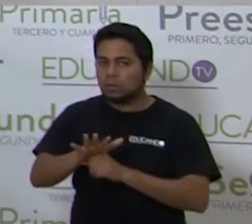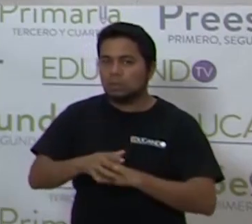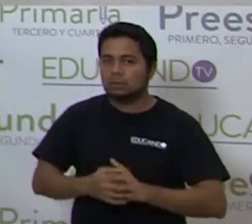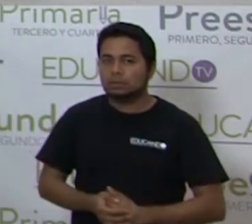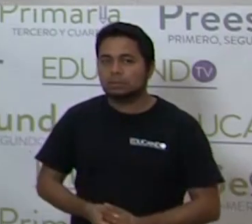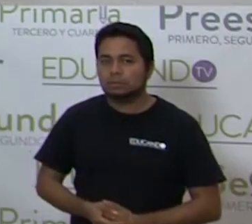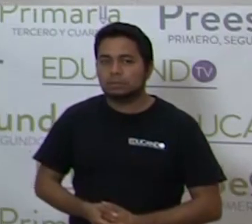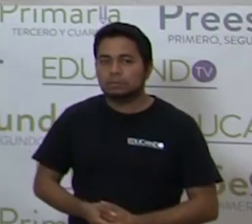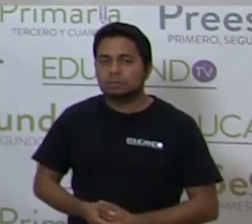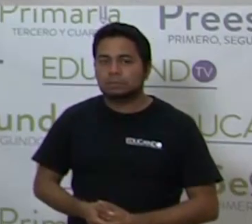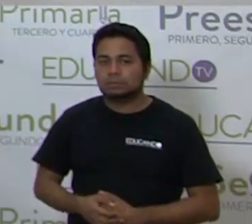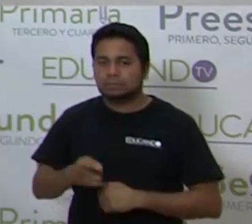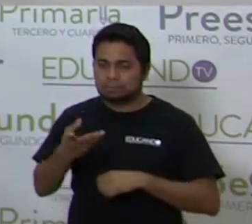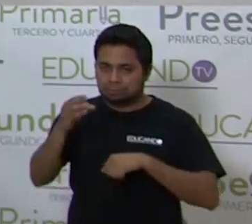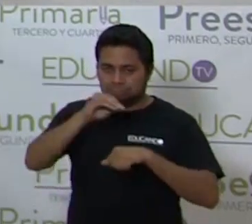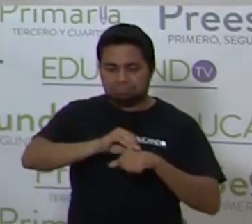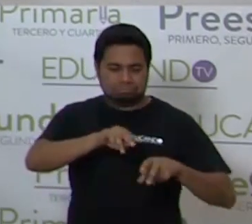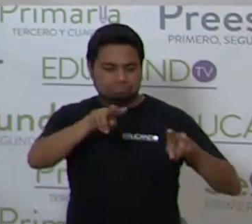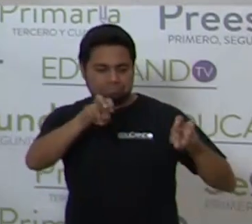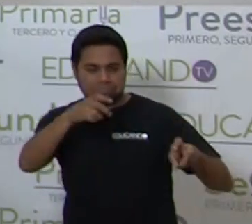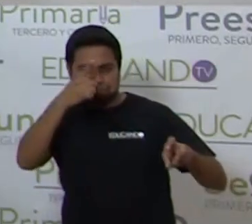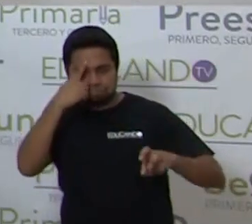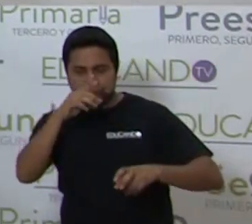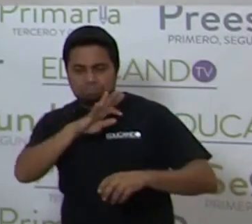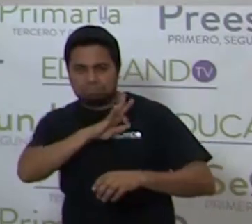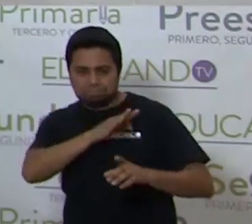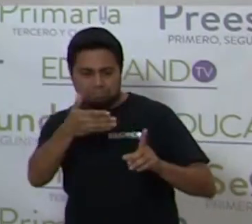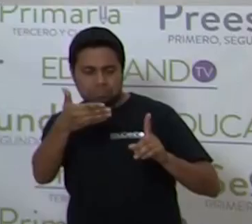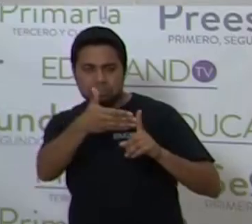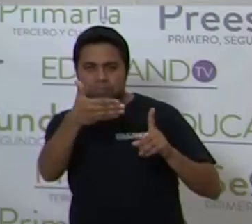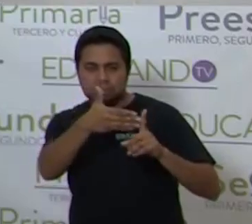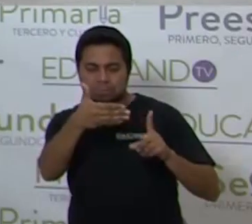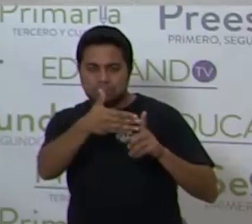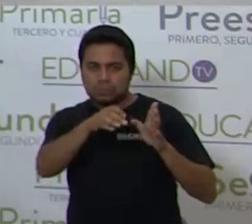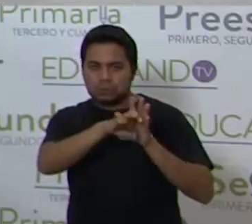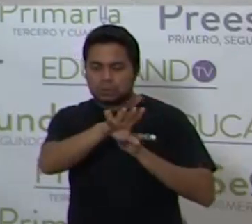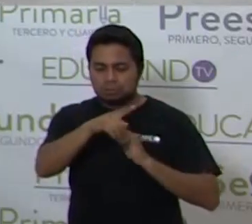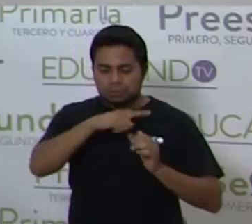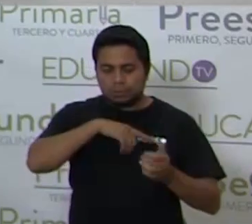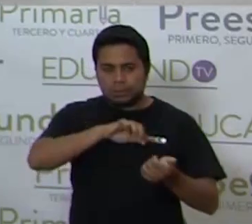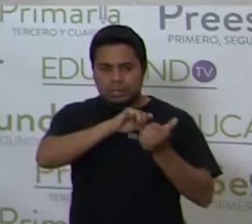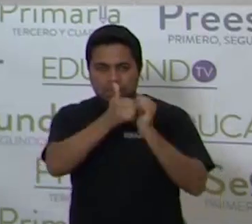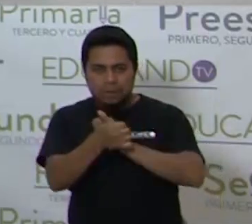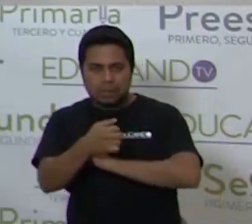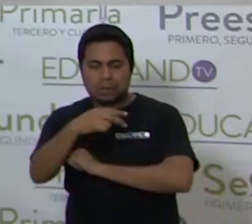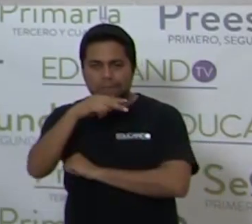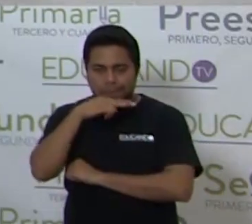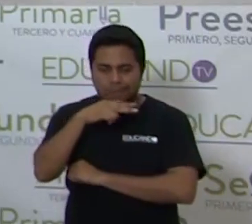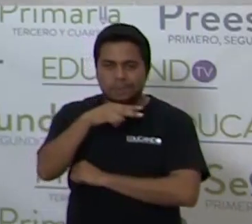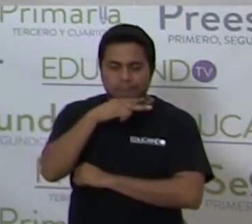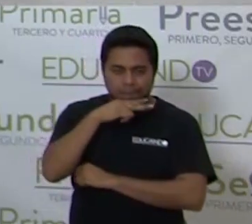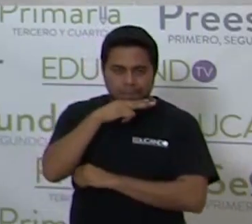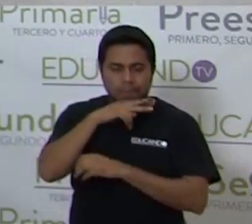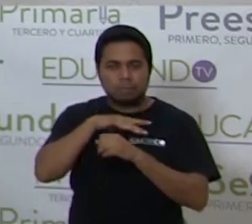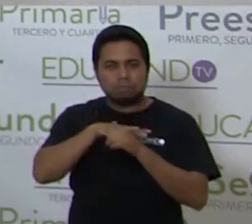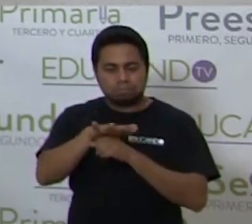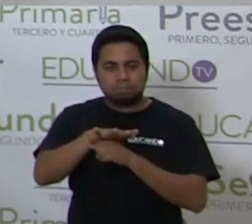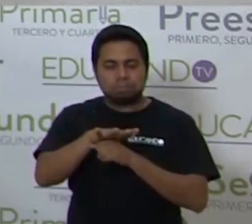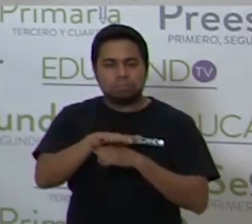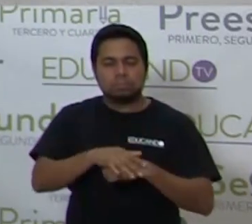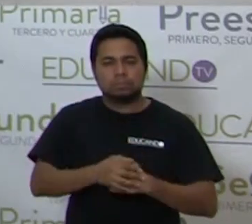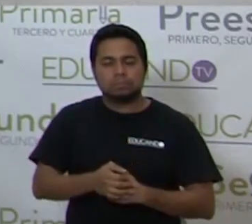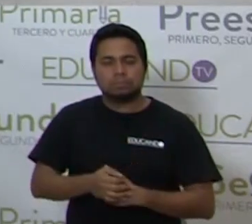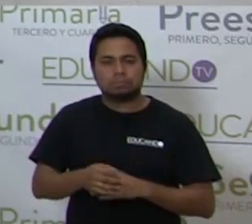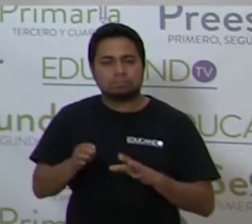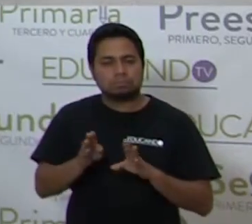Vamos a poner acá el título para poder hacer referencia cada vez que podamos conjugar y transformar nuestros verbos